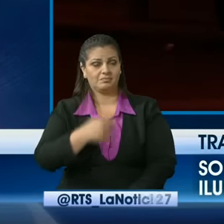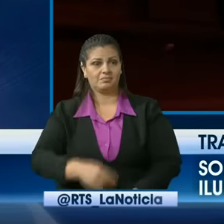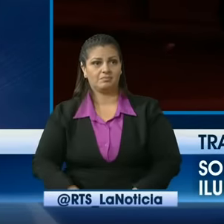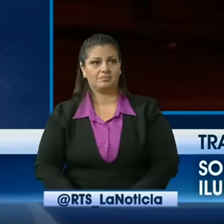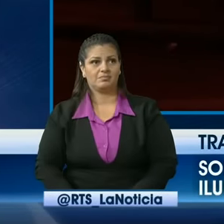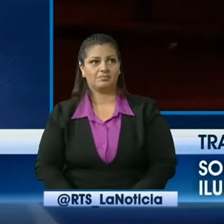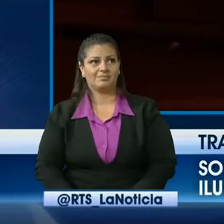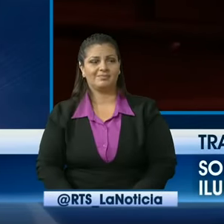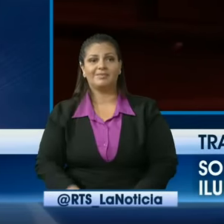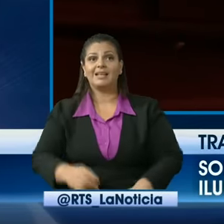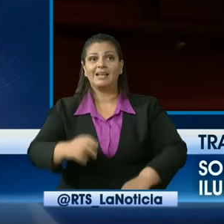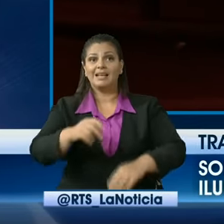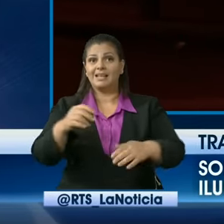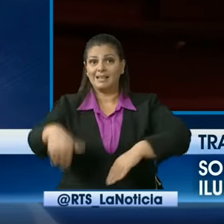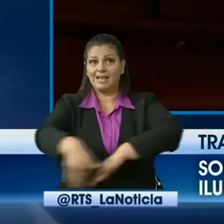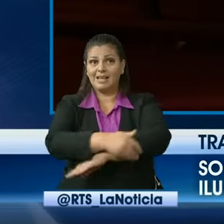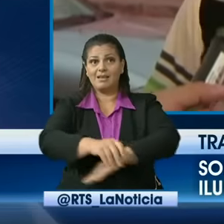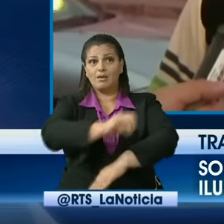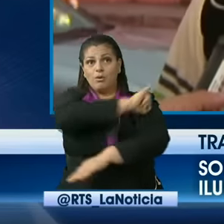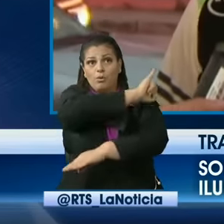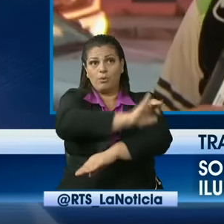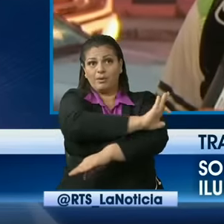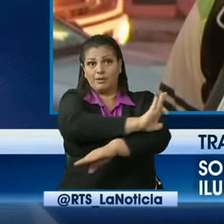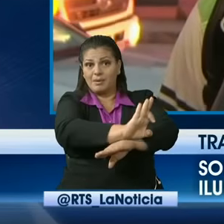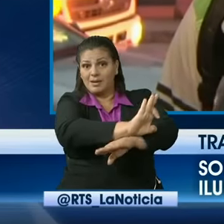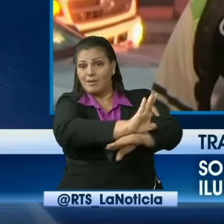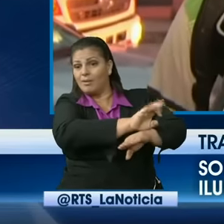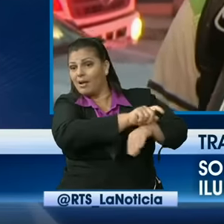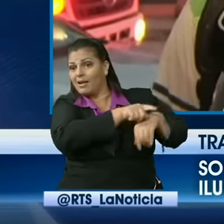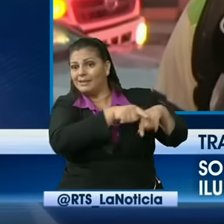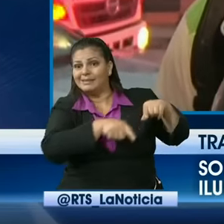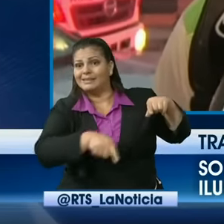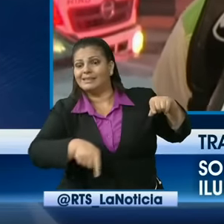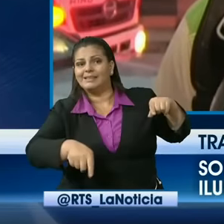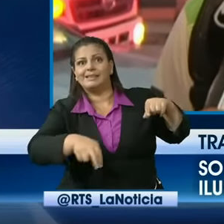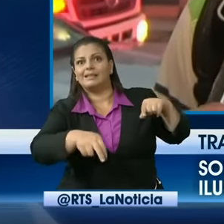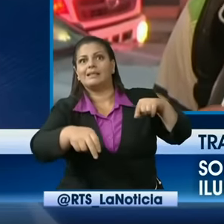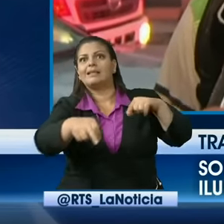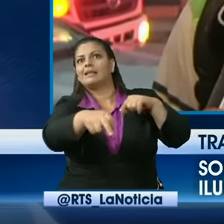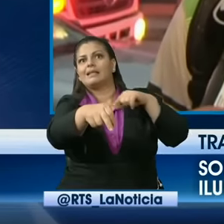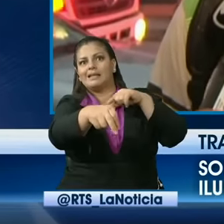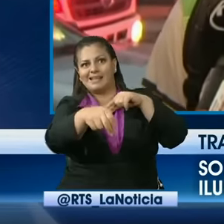de la Tancamalengo. Eso es una boca de lobo. Eso es una boca de lobo.